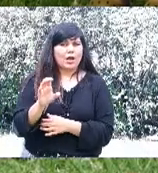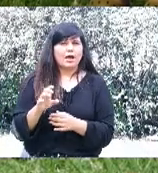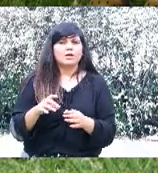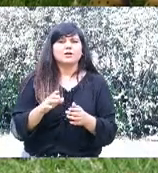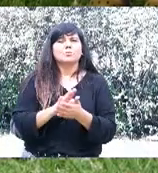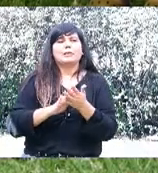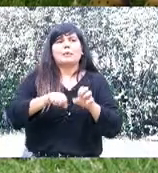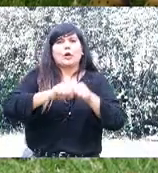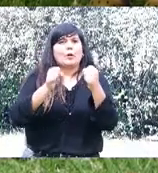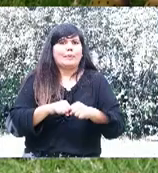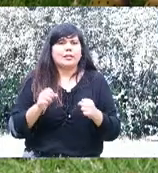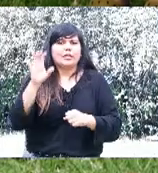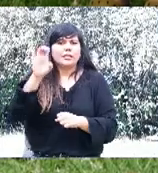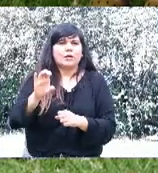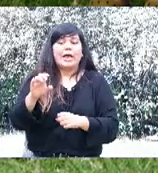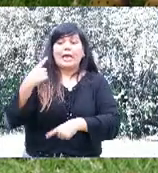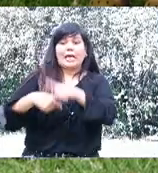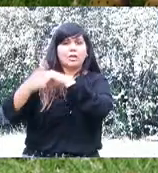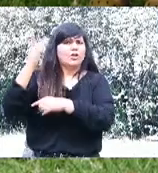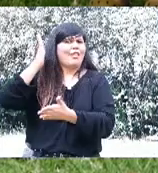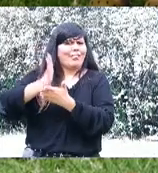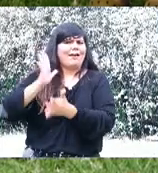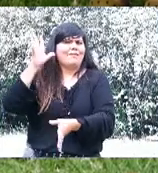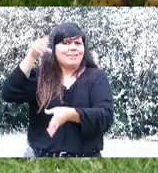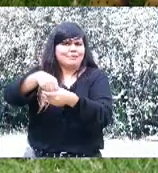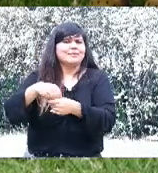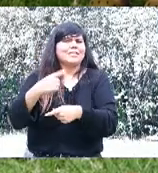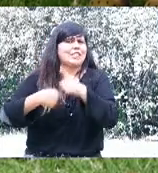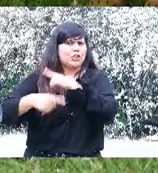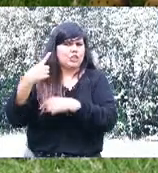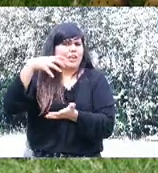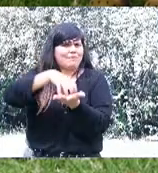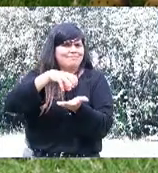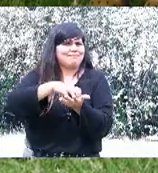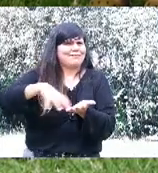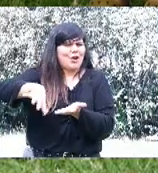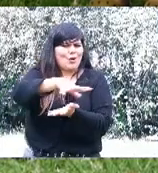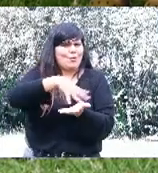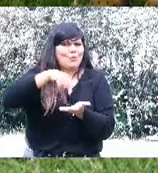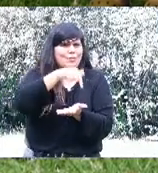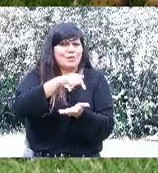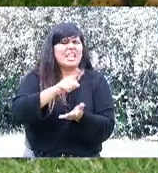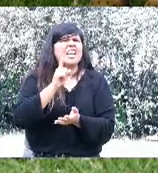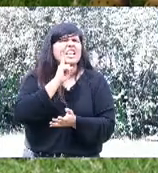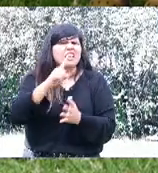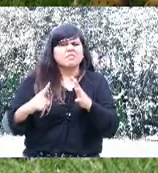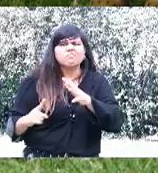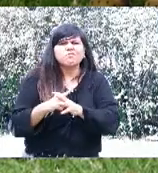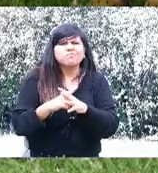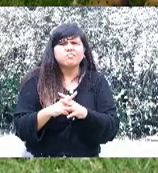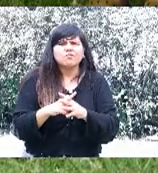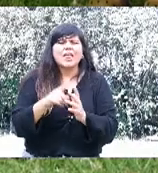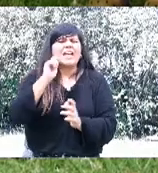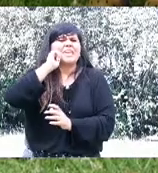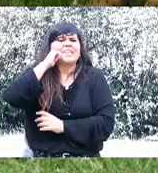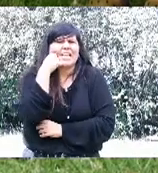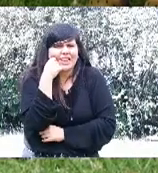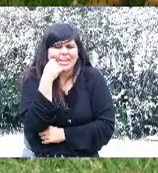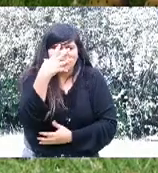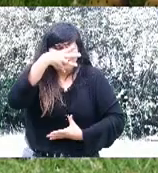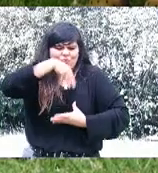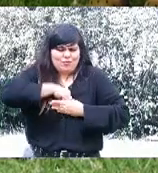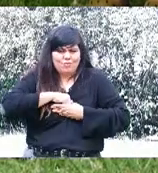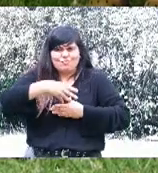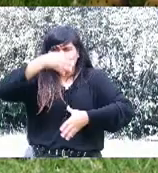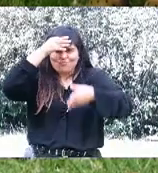rompiendo la asignatura pero en historia tiene que estar la historia del territorio de los de quienes fundaron el sentido o sea tenemos que ir impregnando